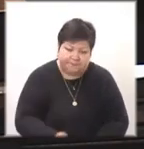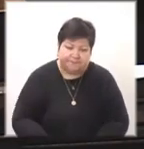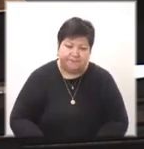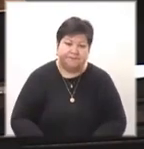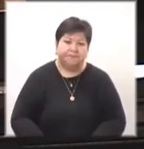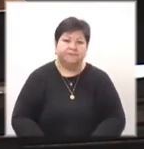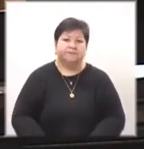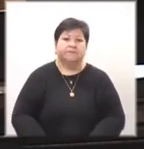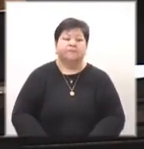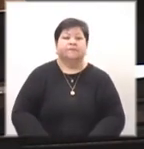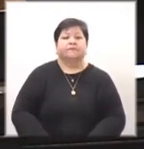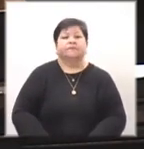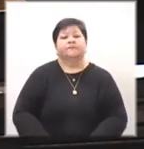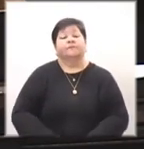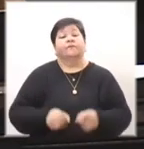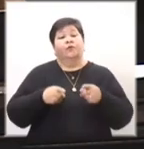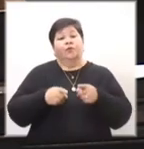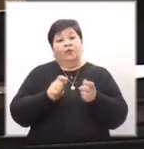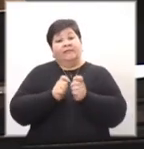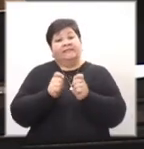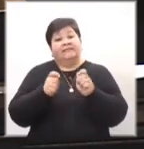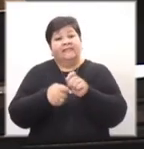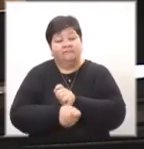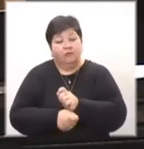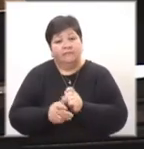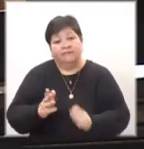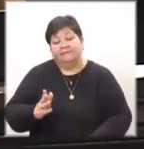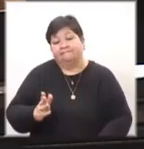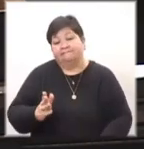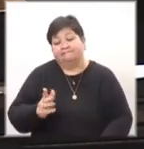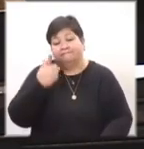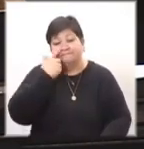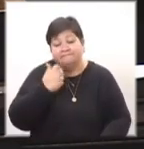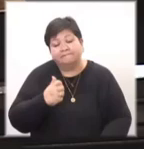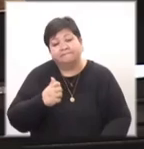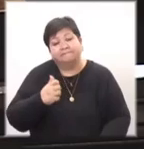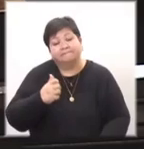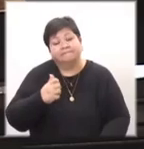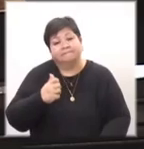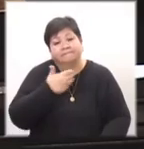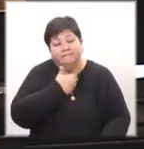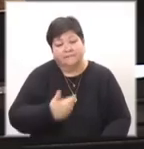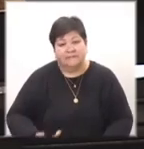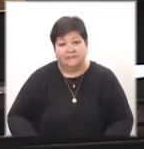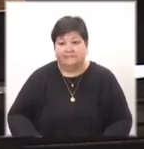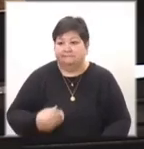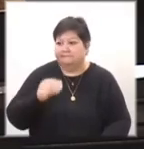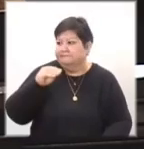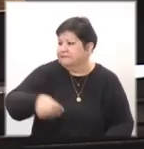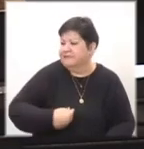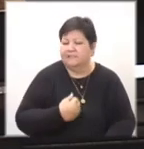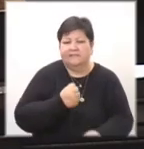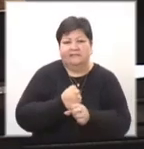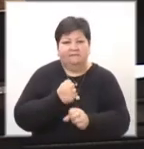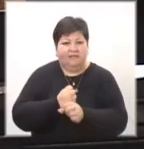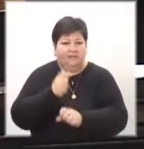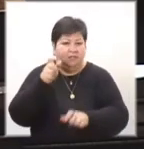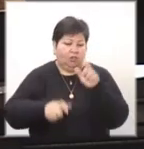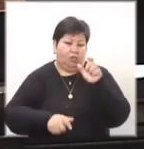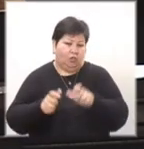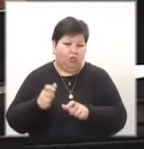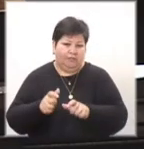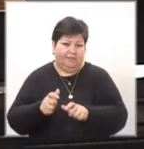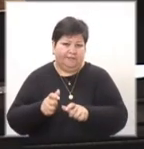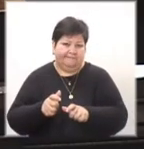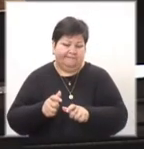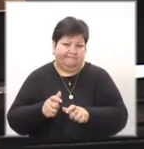Con esta reforma, señor presidente, pierden los trabajadores y especialmente de los ingresos medios y bajos. Este